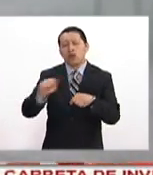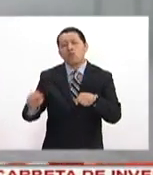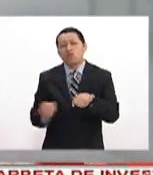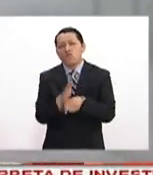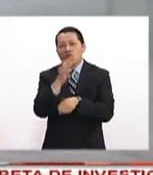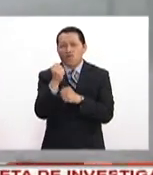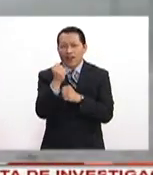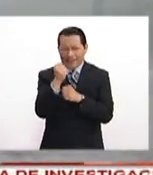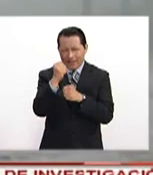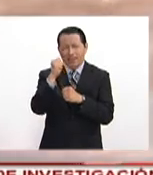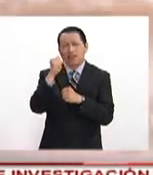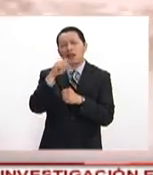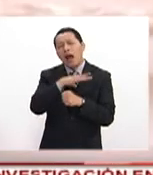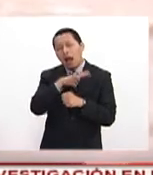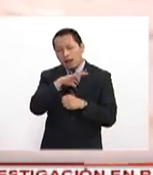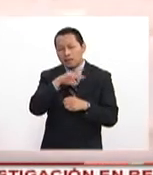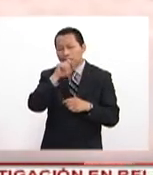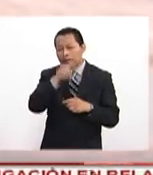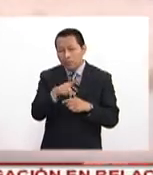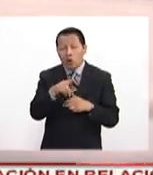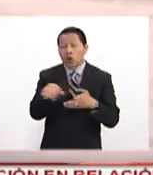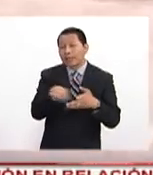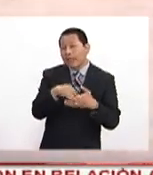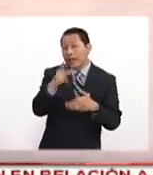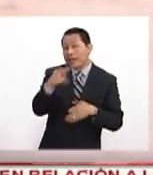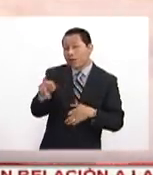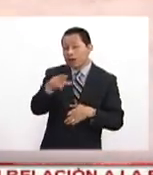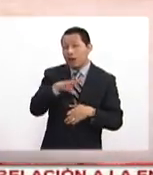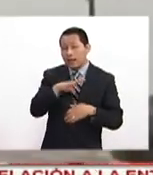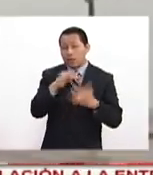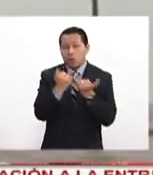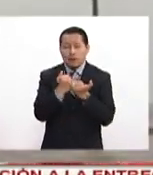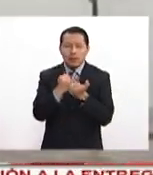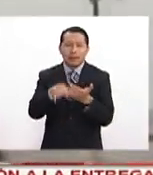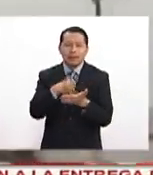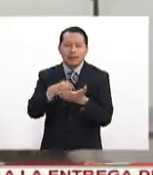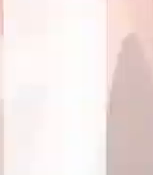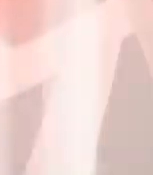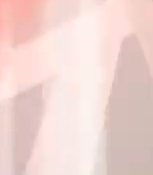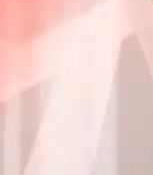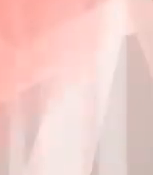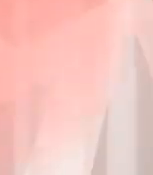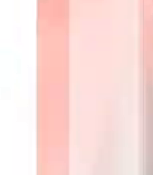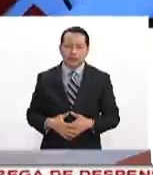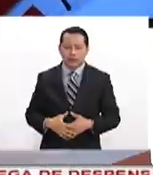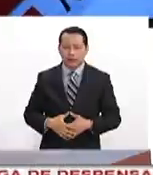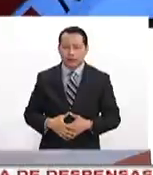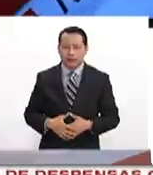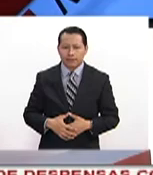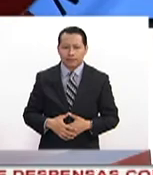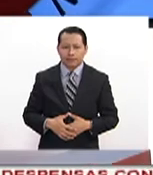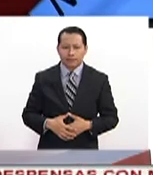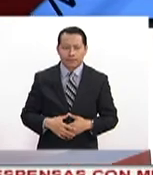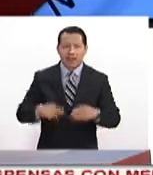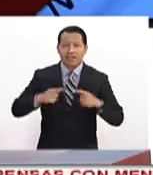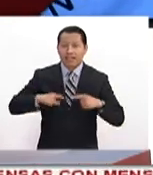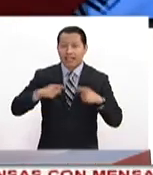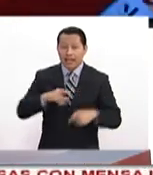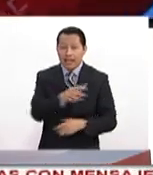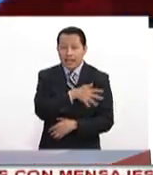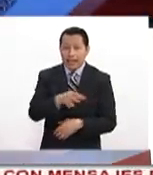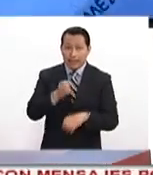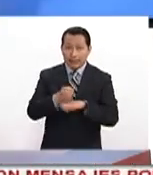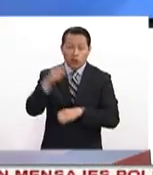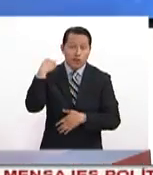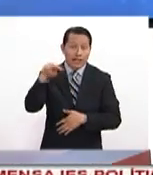Islas Turcas, Caicos, las costas de Puerto Rico y también las Islas Vírgenes. La Fiscalía General del